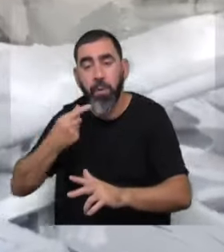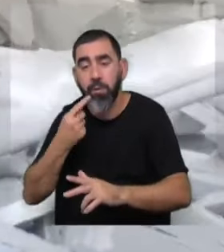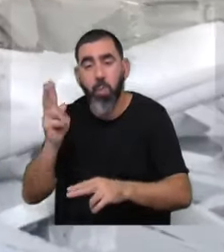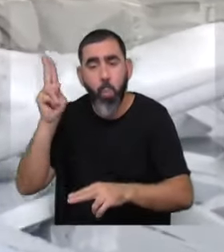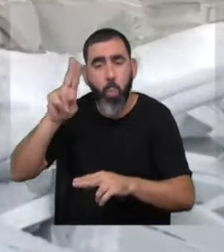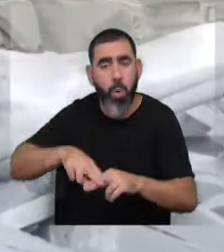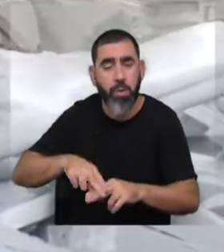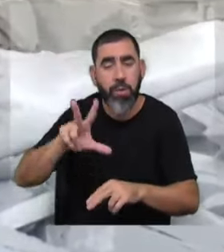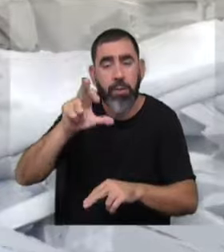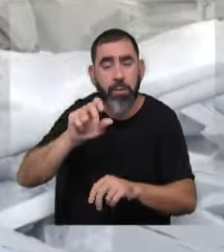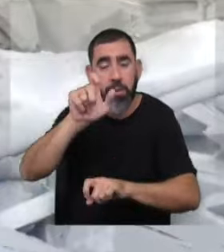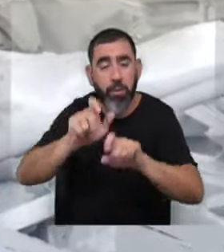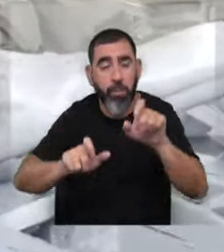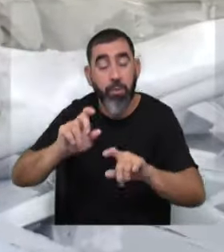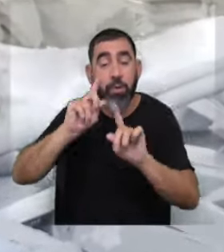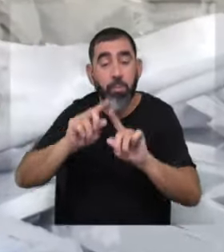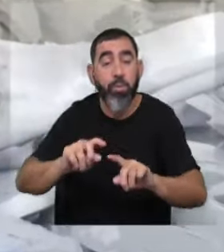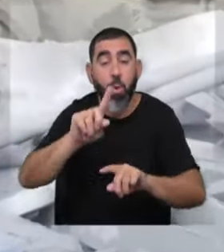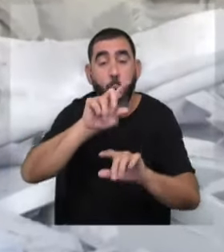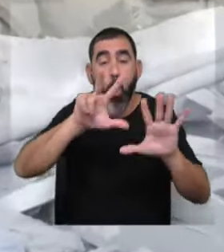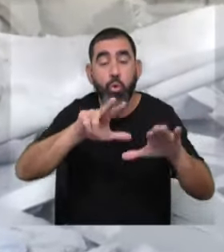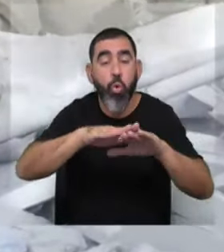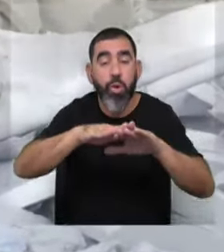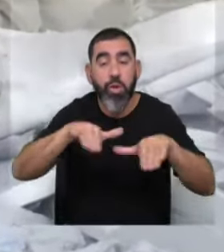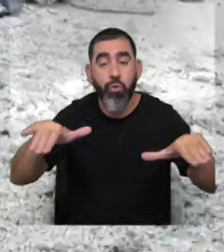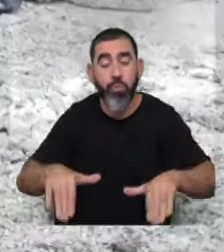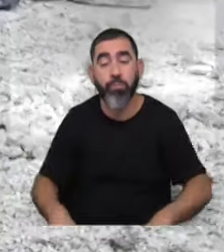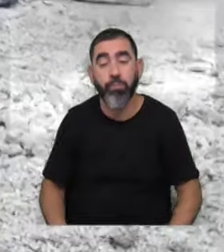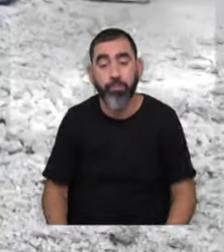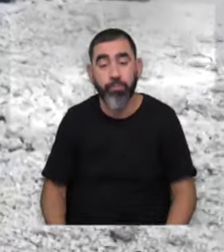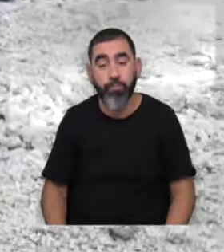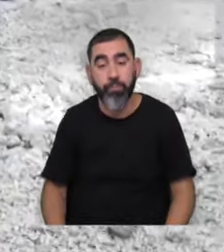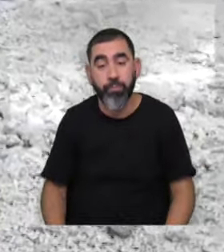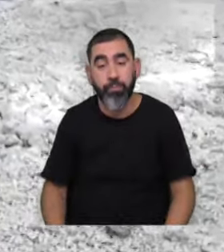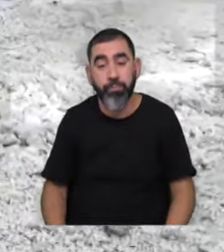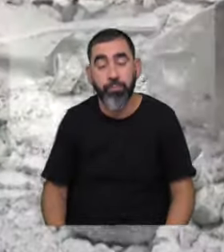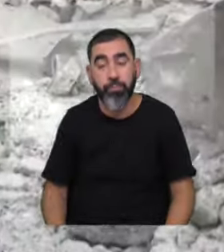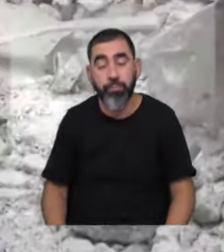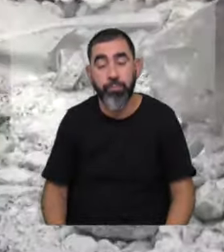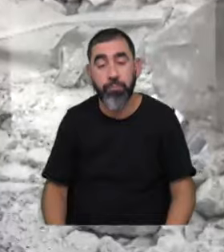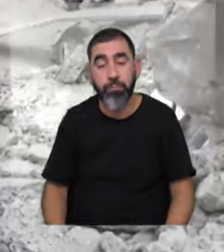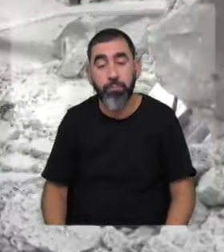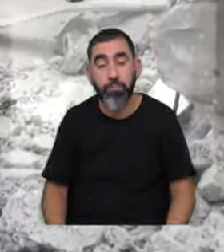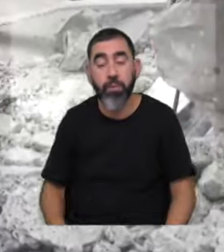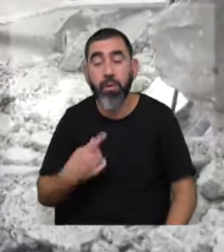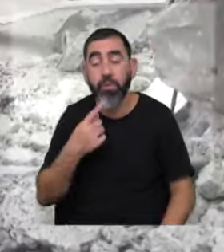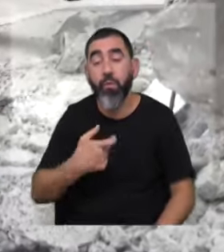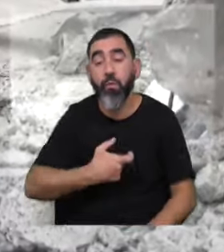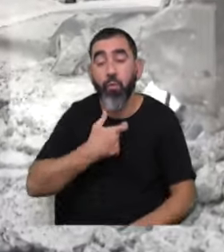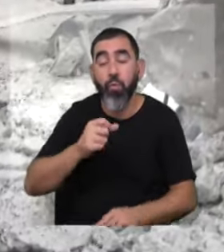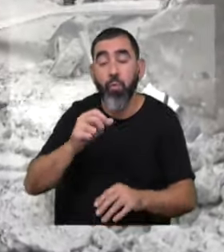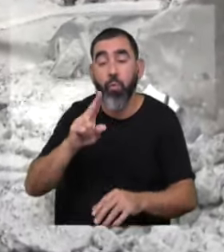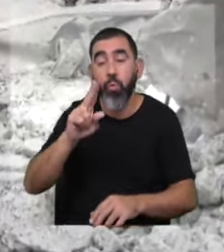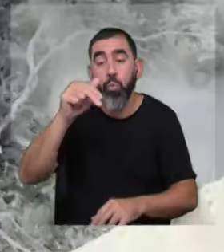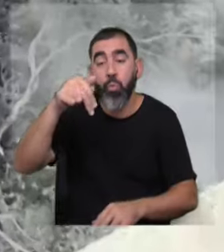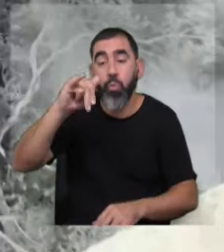al menos 30 civiles, entre ellos 8 menores de edad. En este contexto, la agencia EFE consignó que el portavoz de UNICEF,